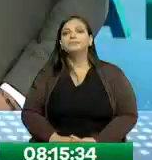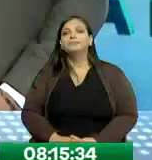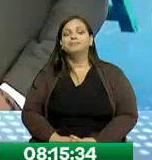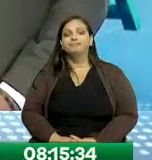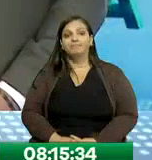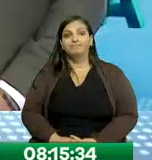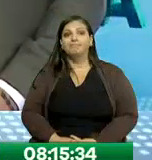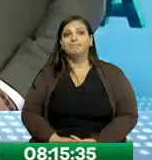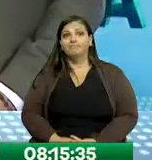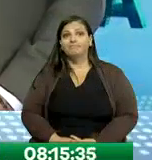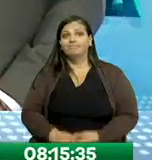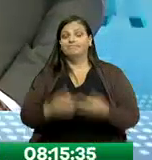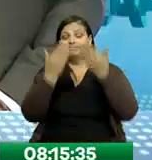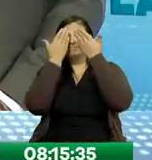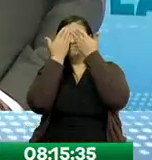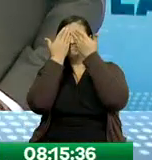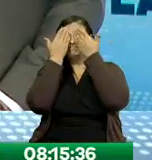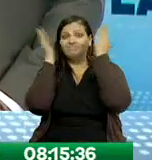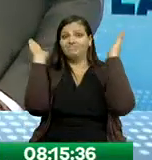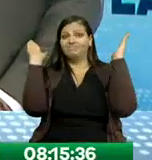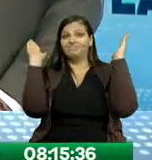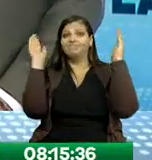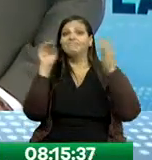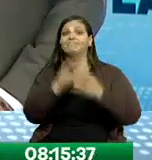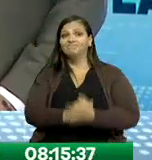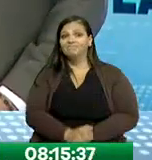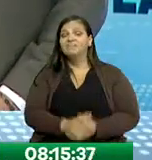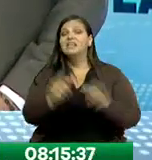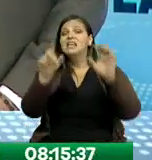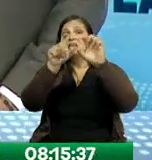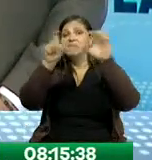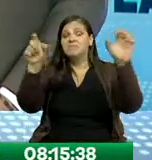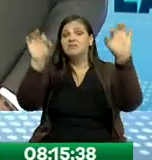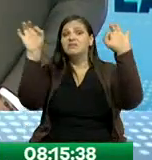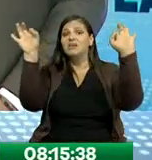gente? Les estoy diciendo que se están burlando de la gente.